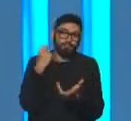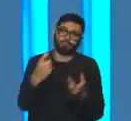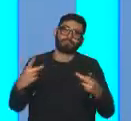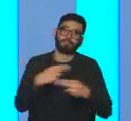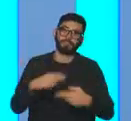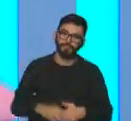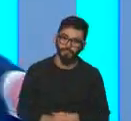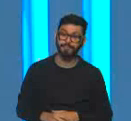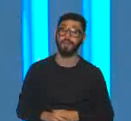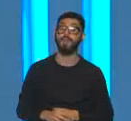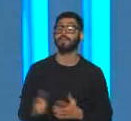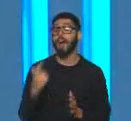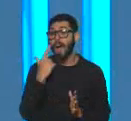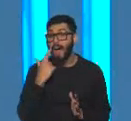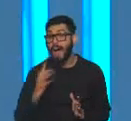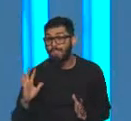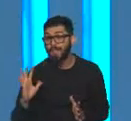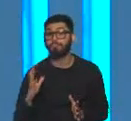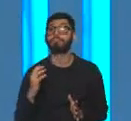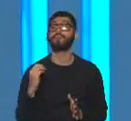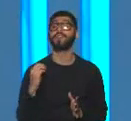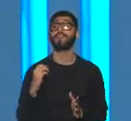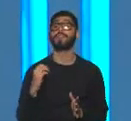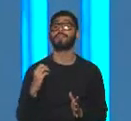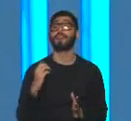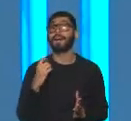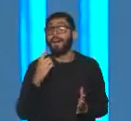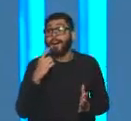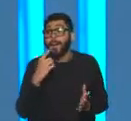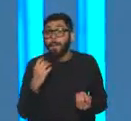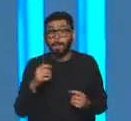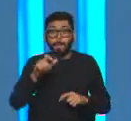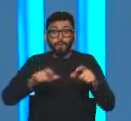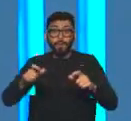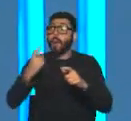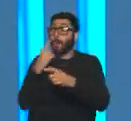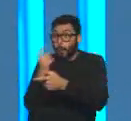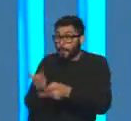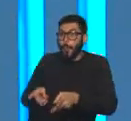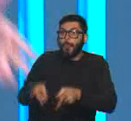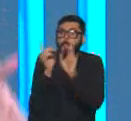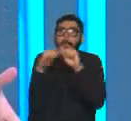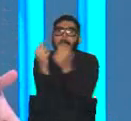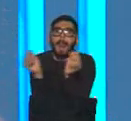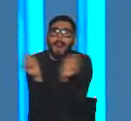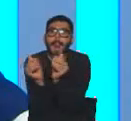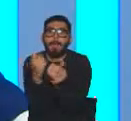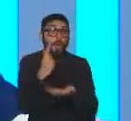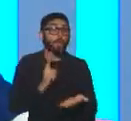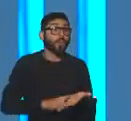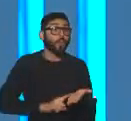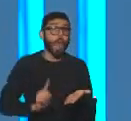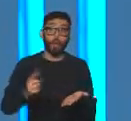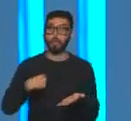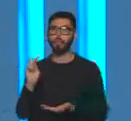subsidio, Horacio. Veremos, porque la pregunta es qué pasa para aquellos que viven en un monoambiente en Recoleta, pero no son titulares, sino que